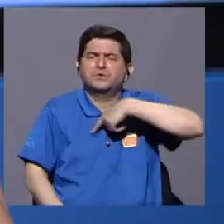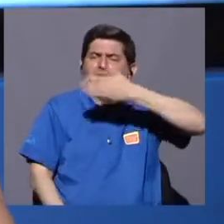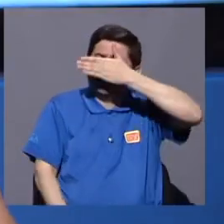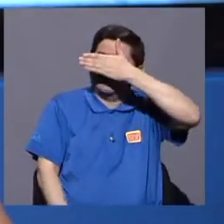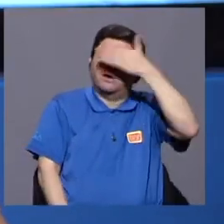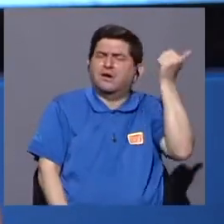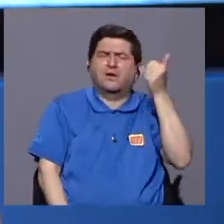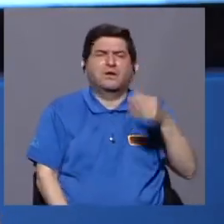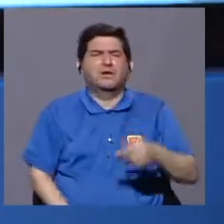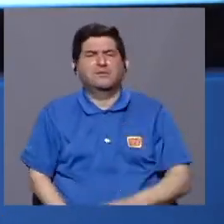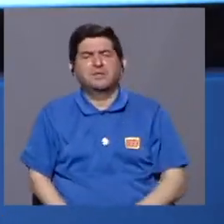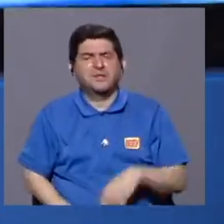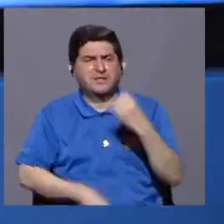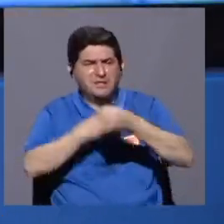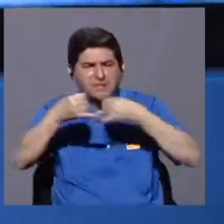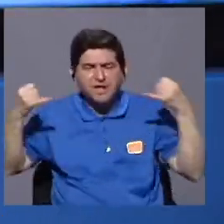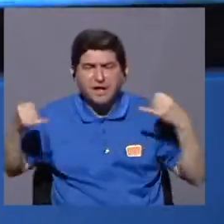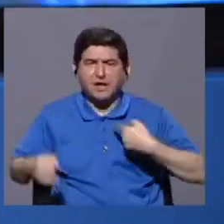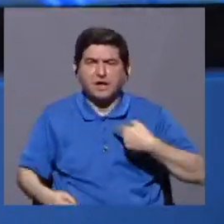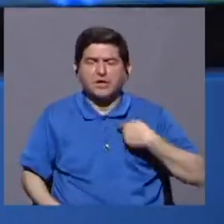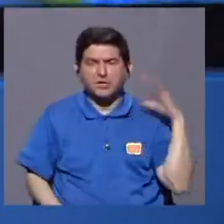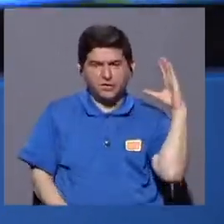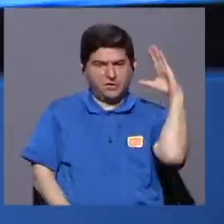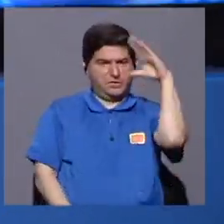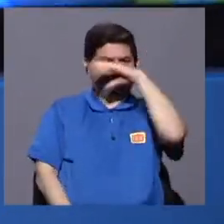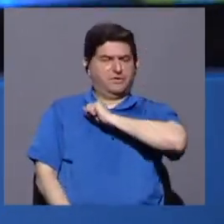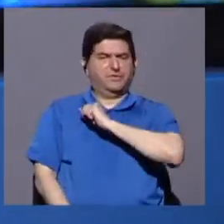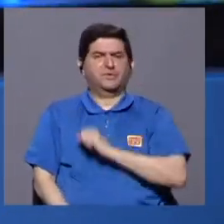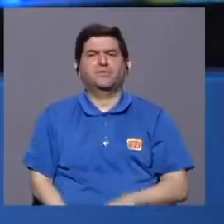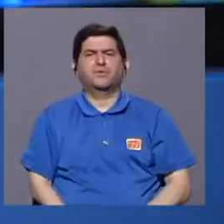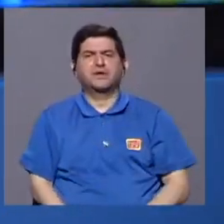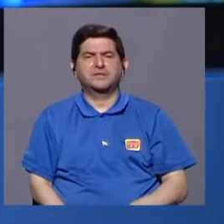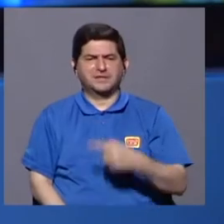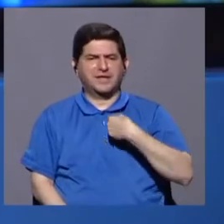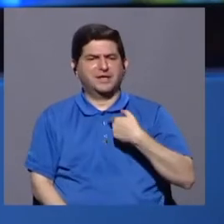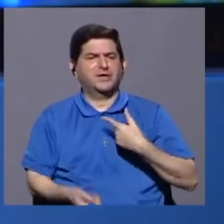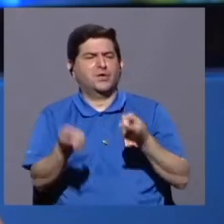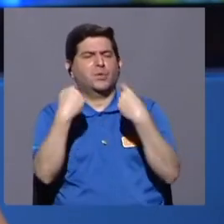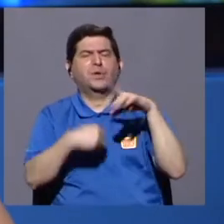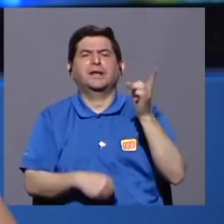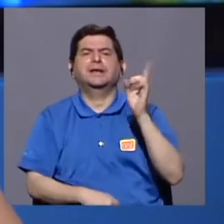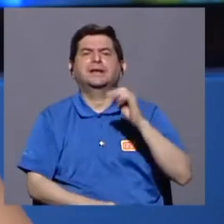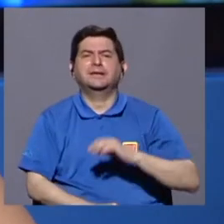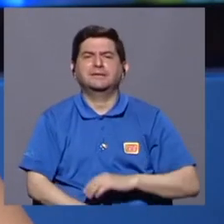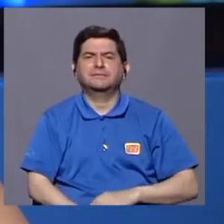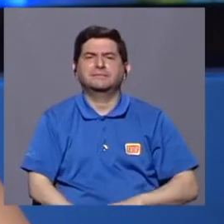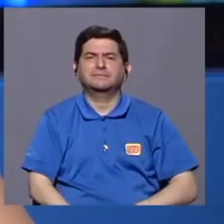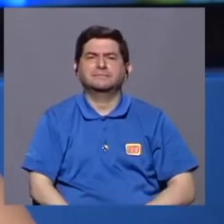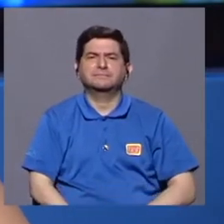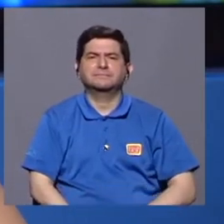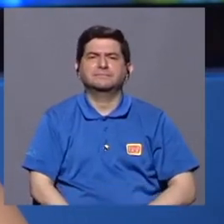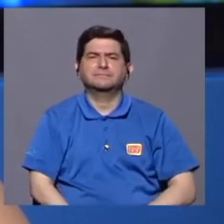olvidado nuestro idioma, a mí me ayuda a reconocer las raíces de donde provengo.